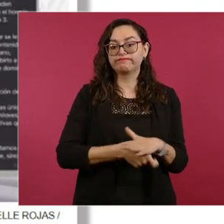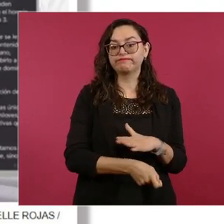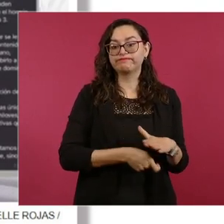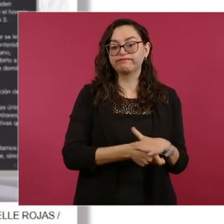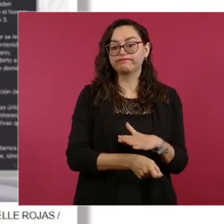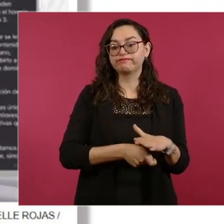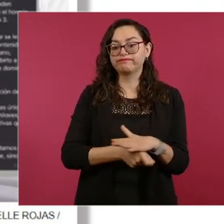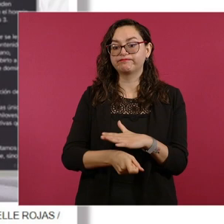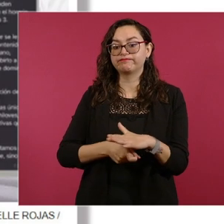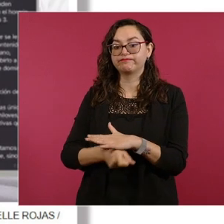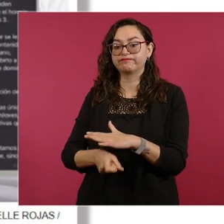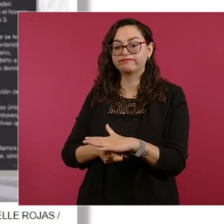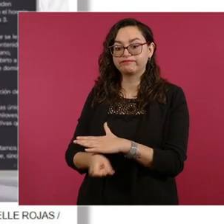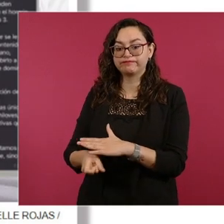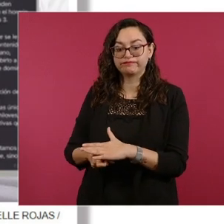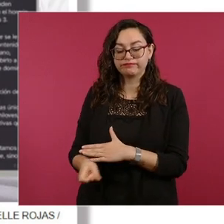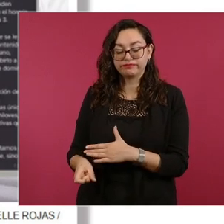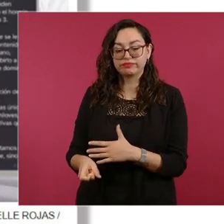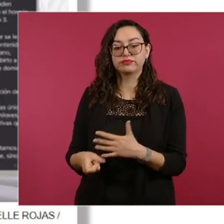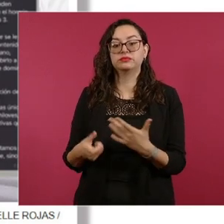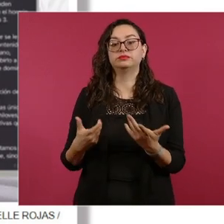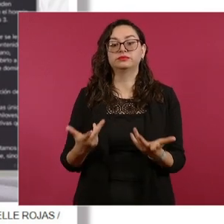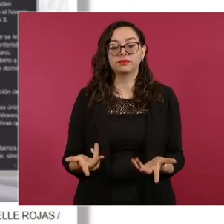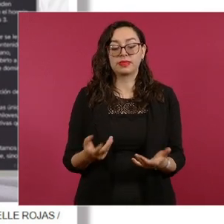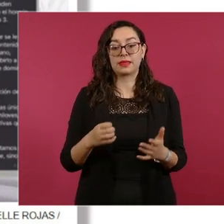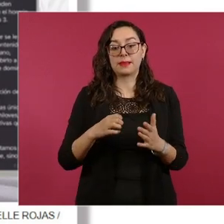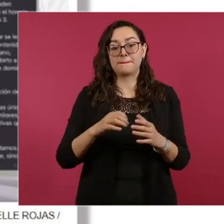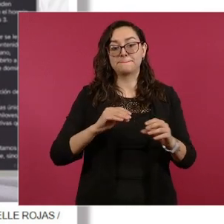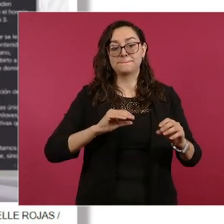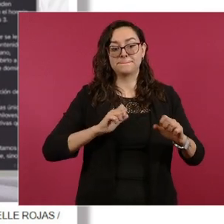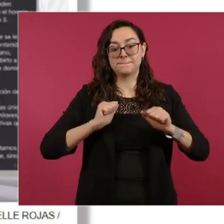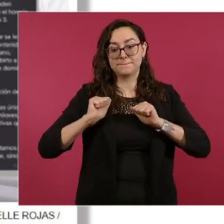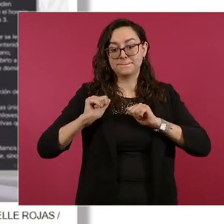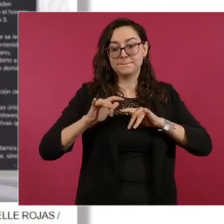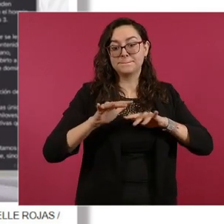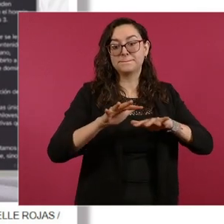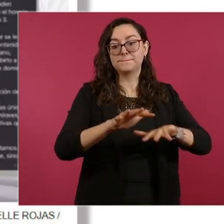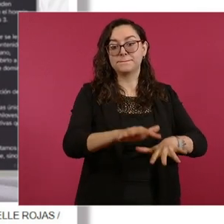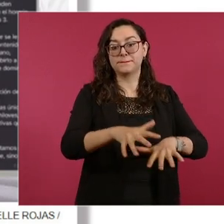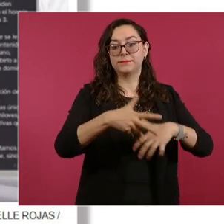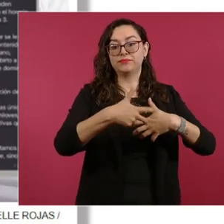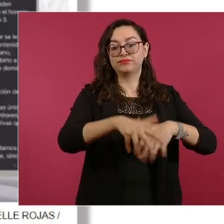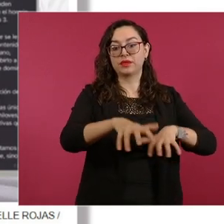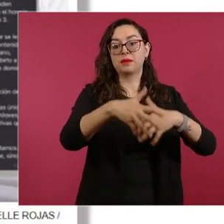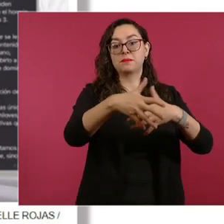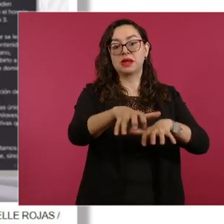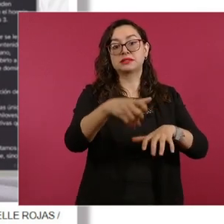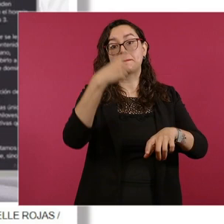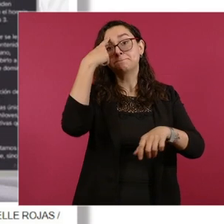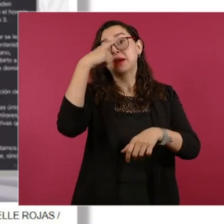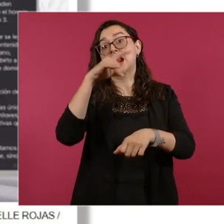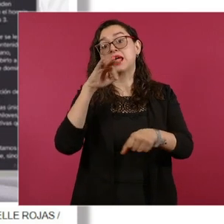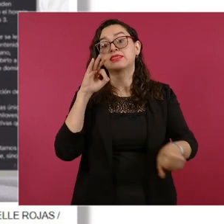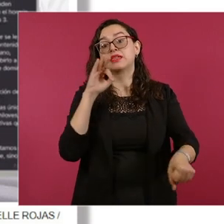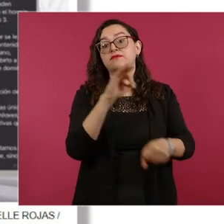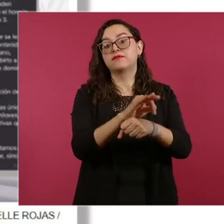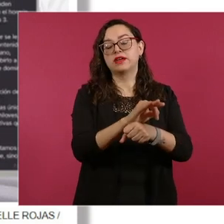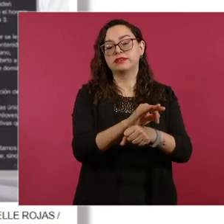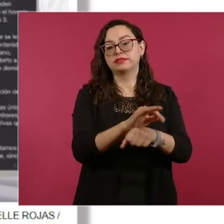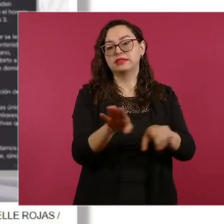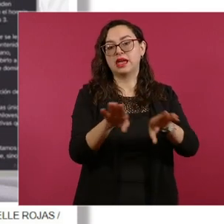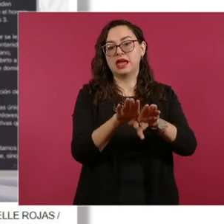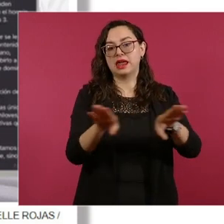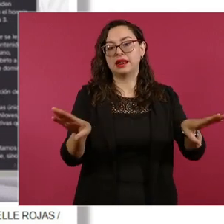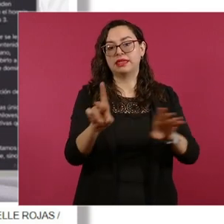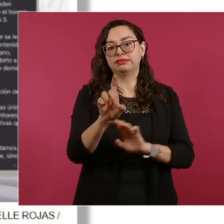movilizaciones de la oposición, como fue el caso de la llamada Marcha por la Democracia el pasado 18